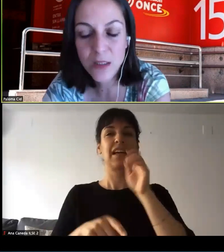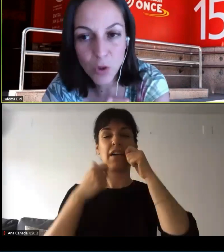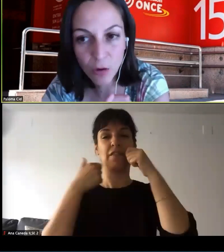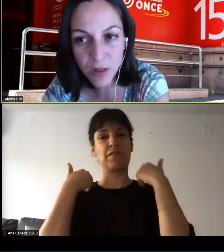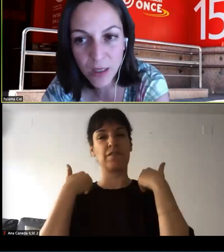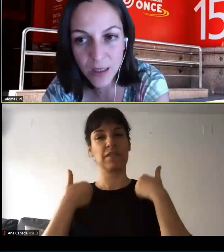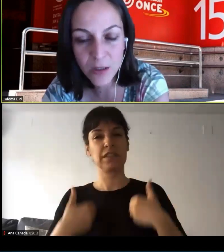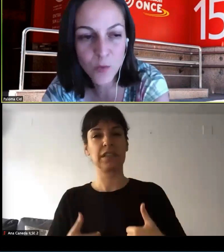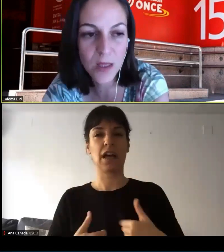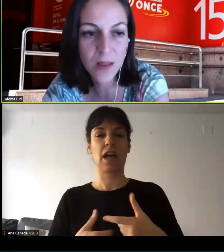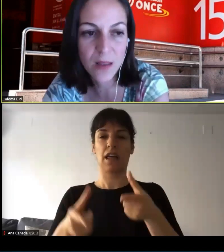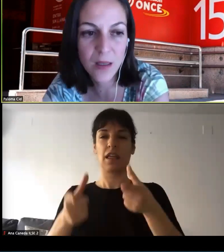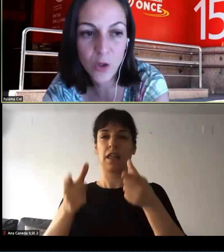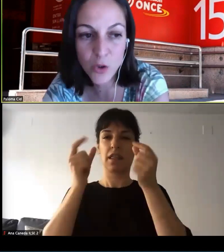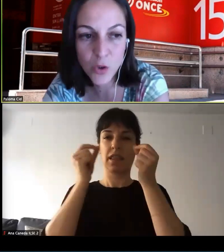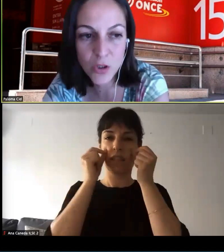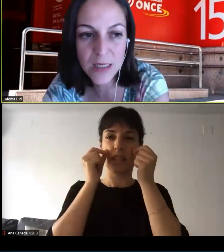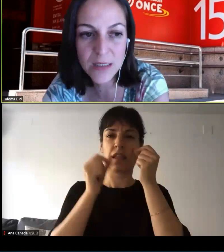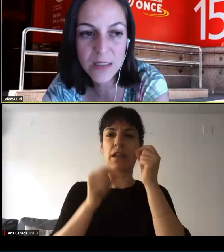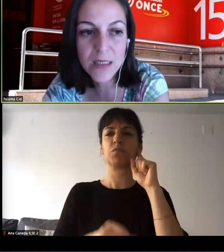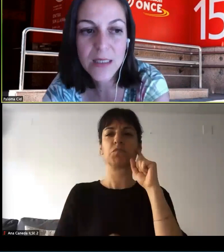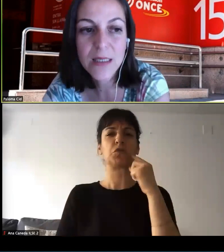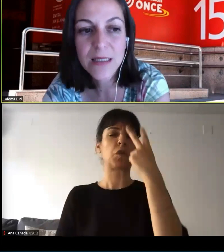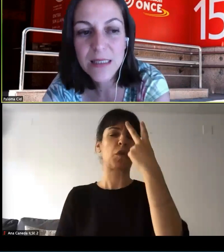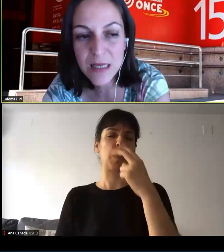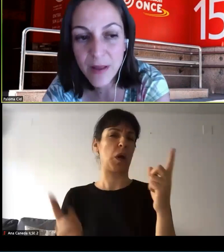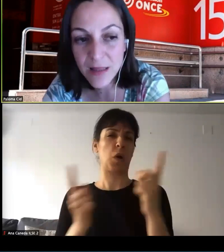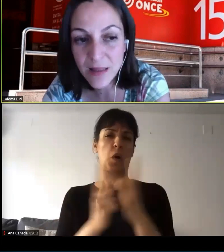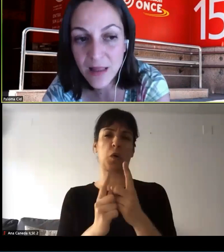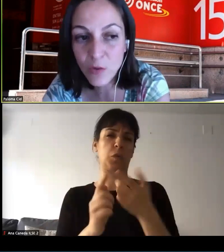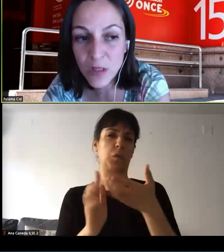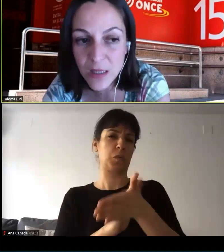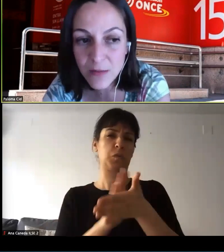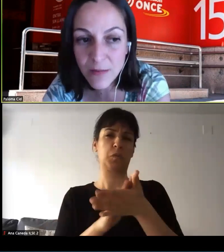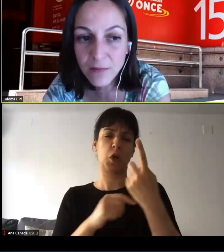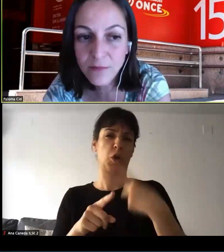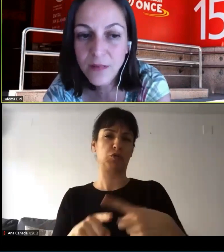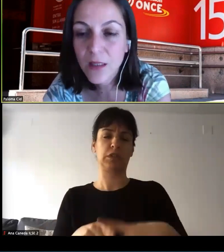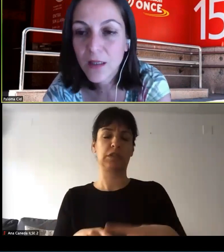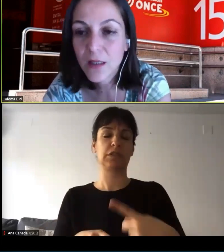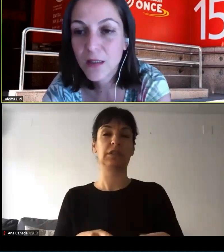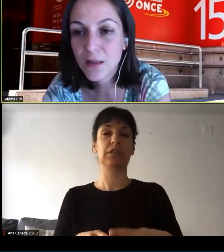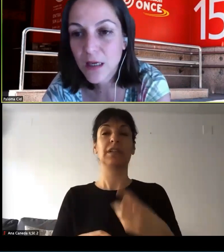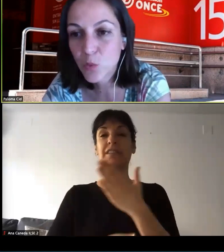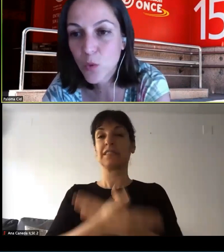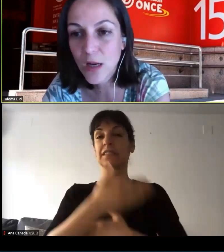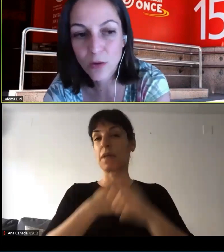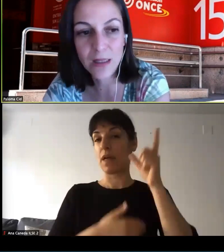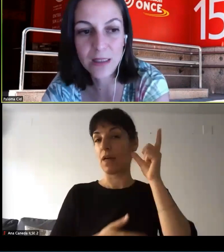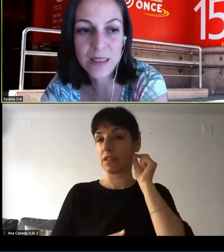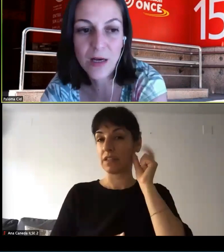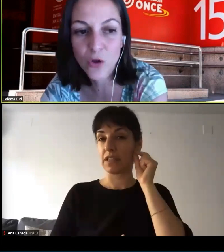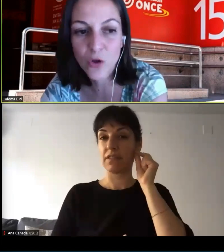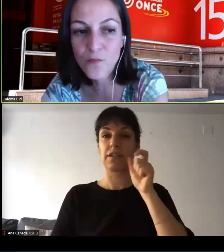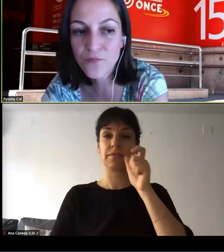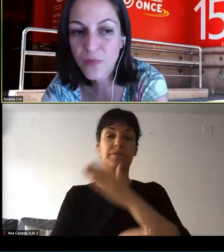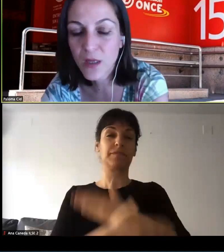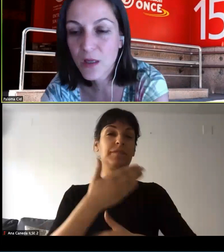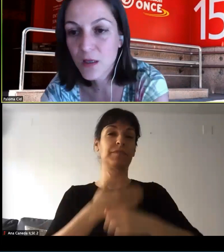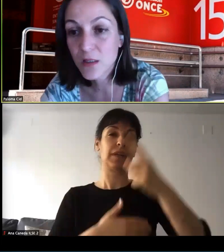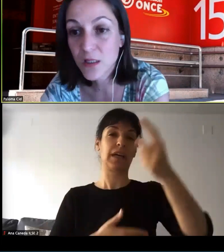de sordoceguera os voy a decir 2 cosas, discapacidad auditiva, intelectual o del